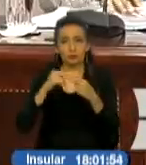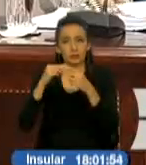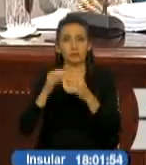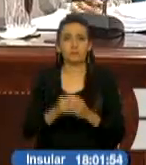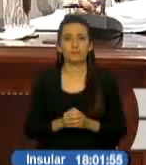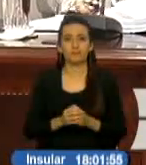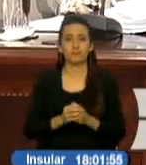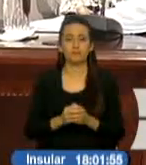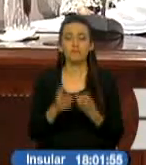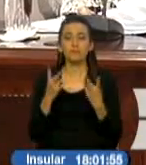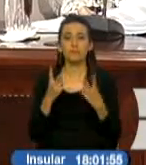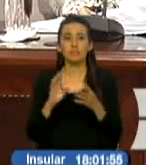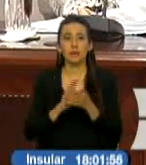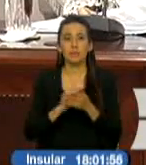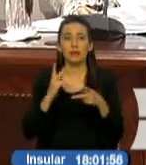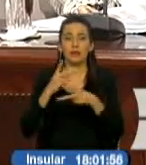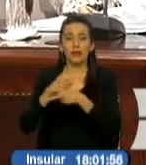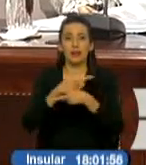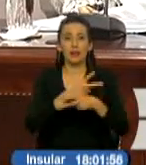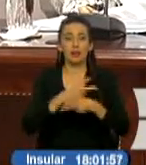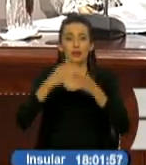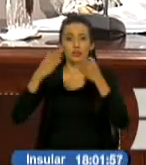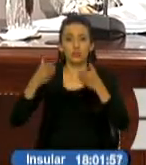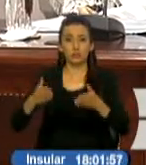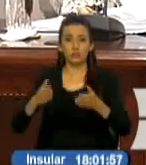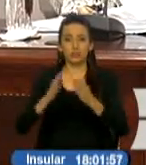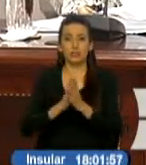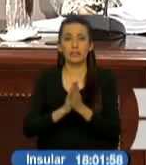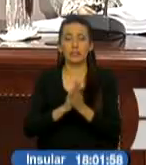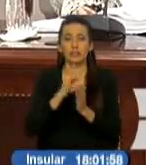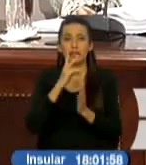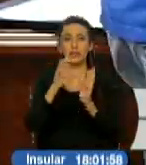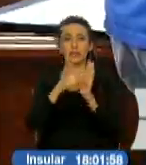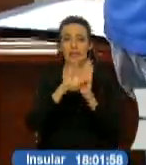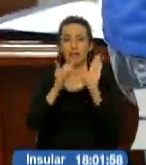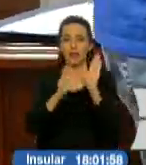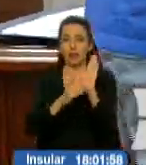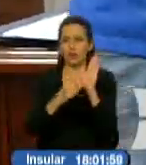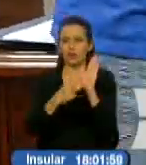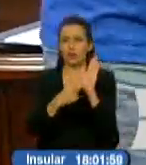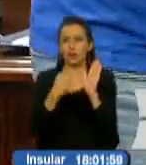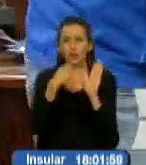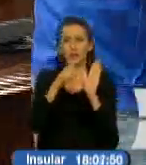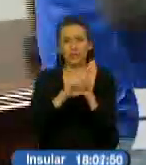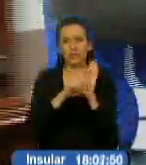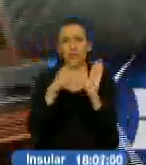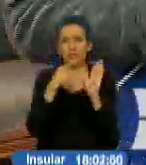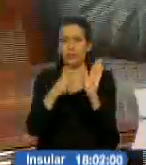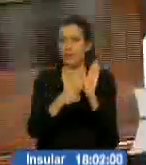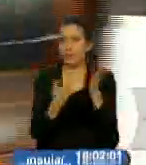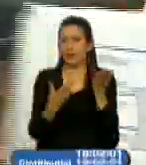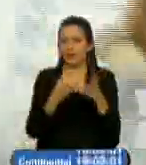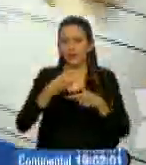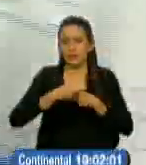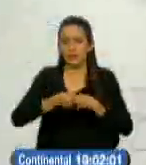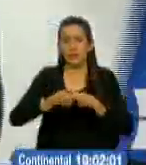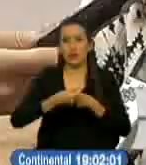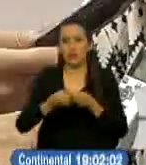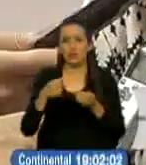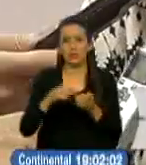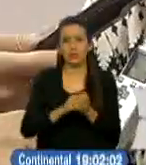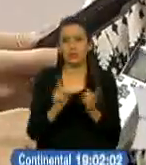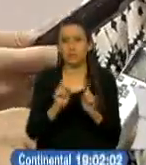Sin embargo, la consejera Ana Marcela Paredes se aclara que en el Código de la Democracia no hay una herramienta que permita realizar este reconteo